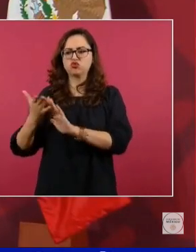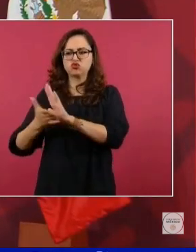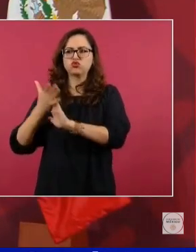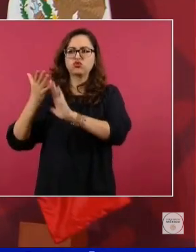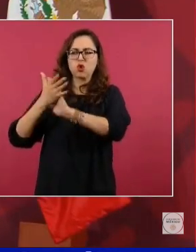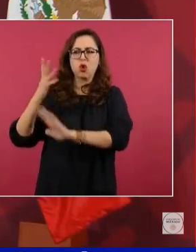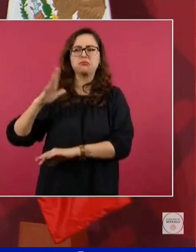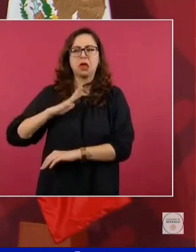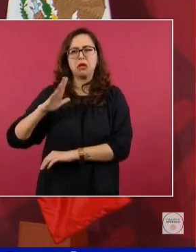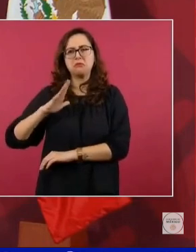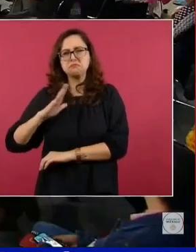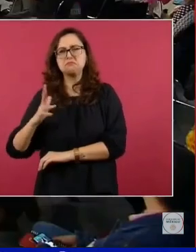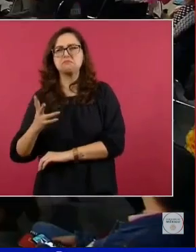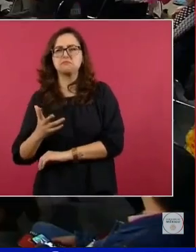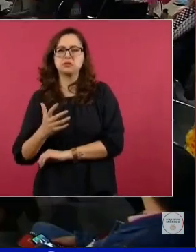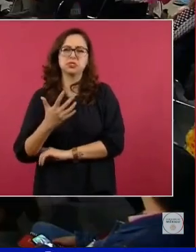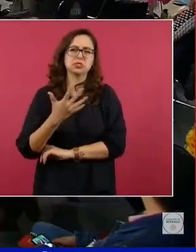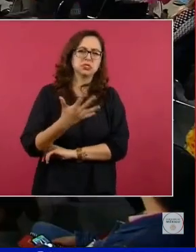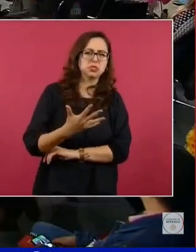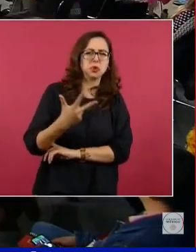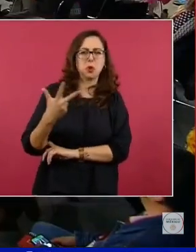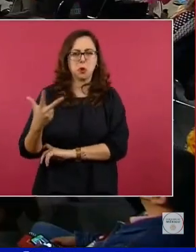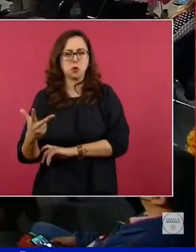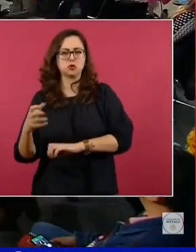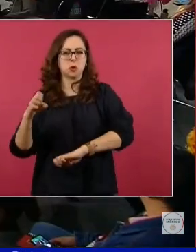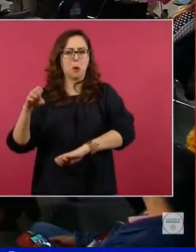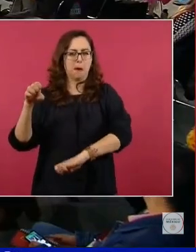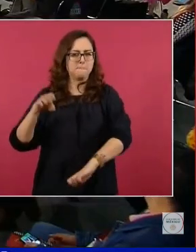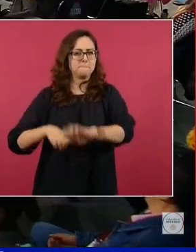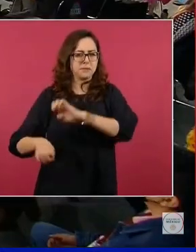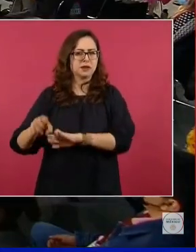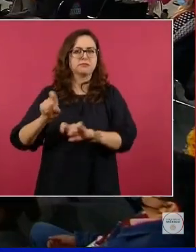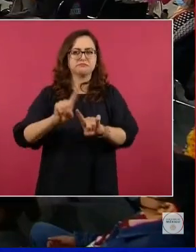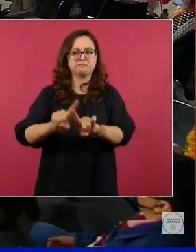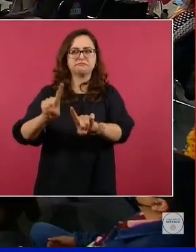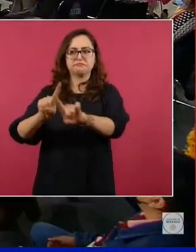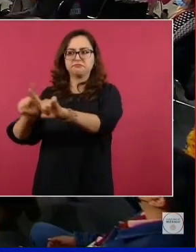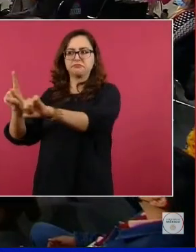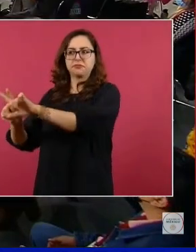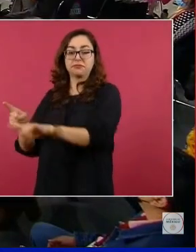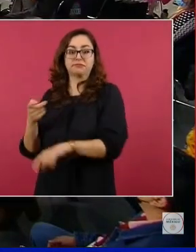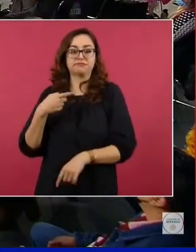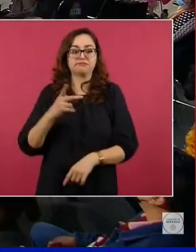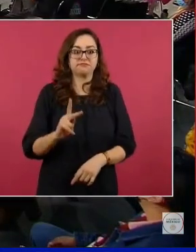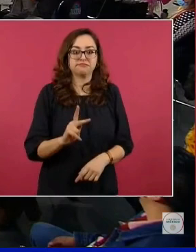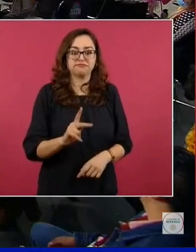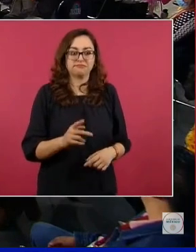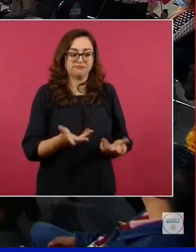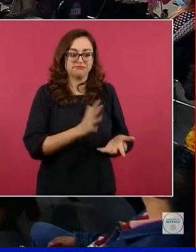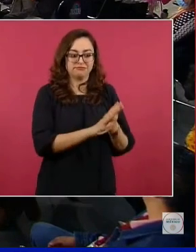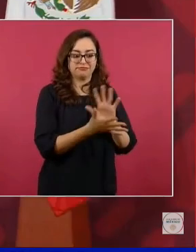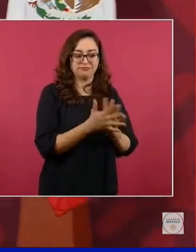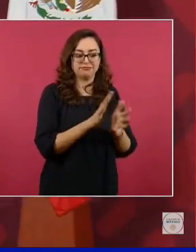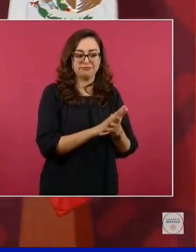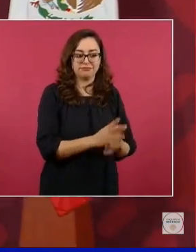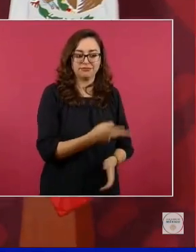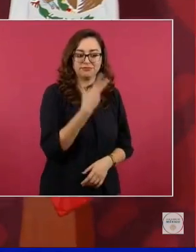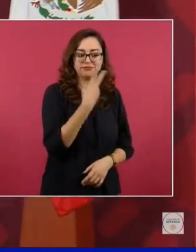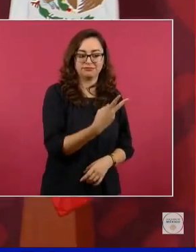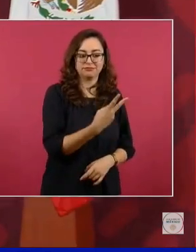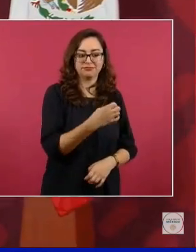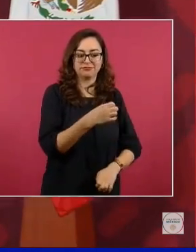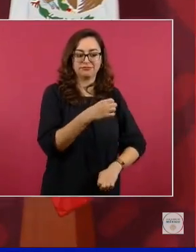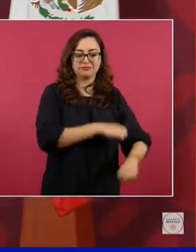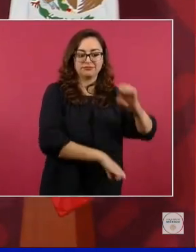pero aquí son 2. El atún, que a los 2 los conozco, los